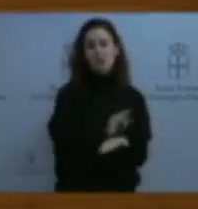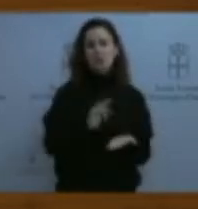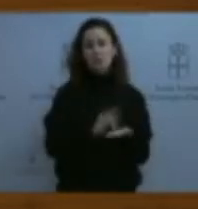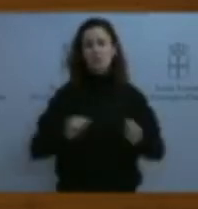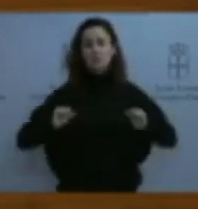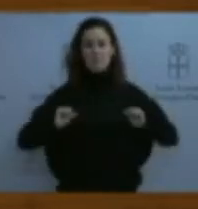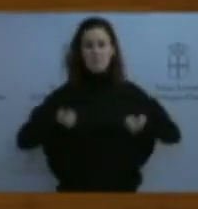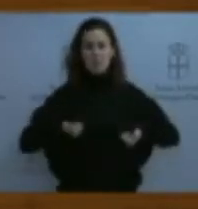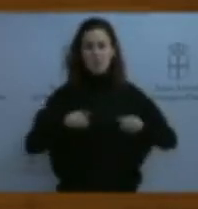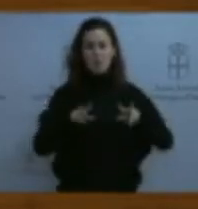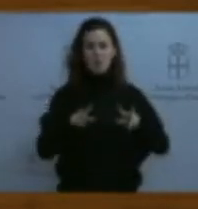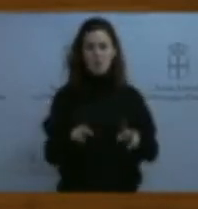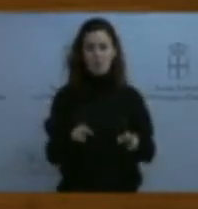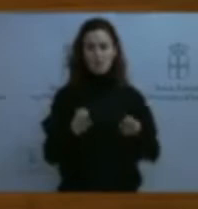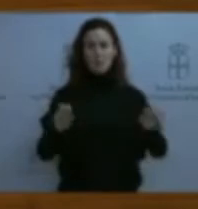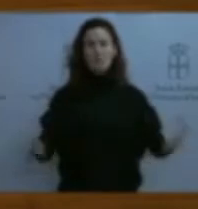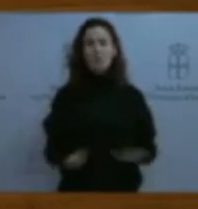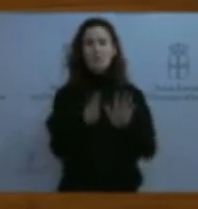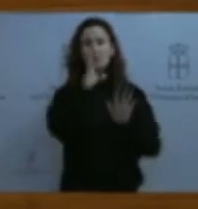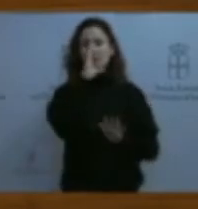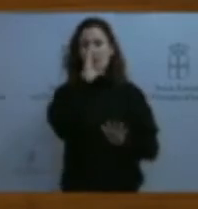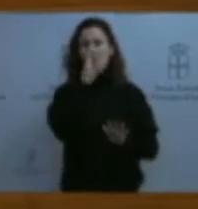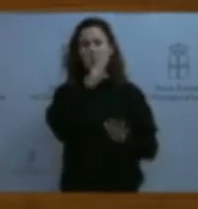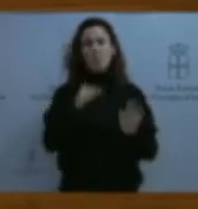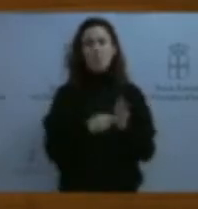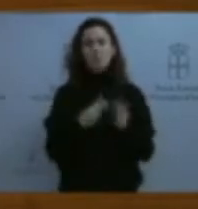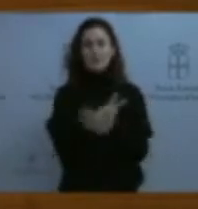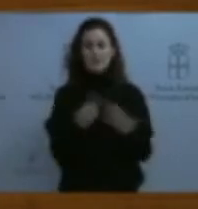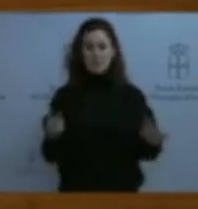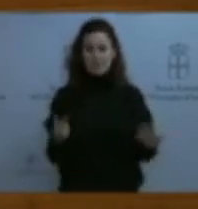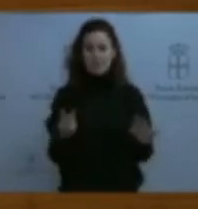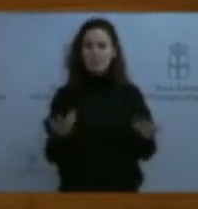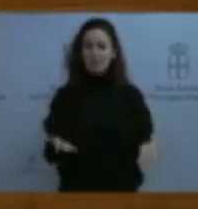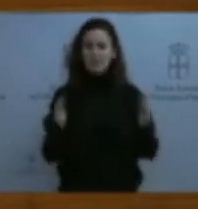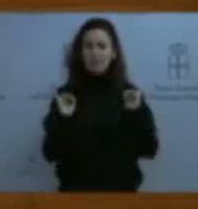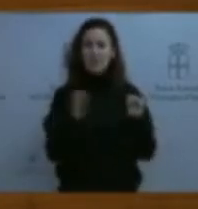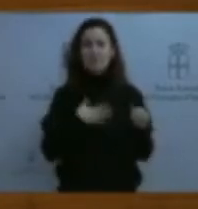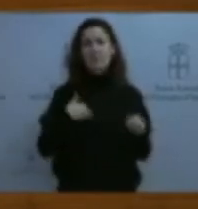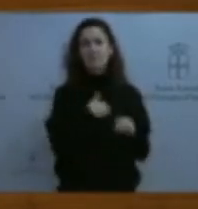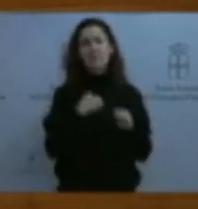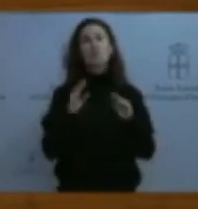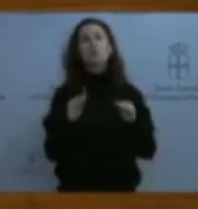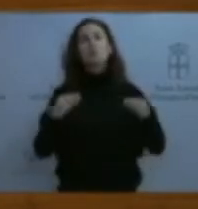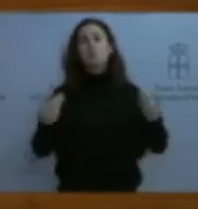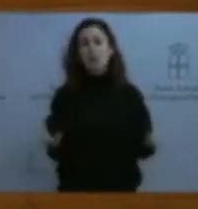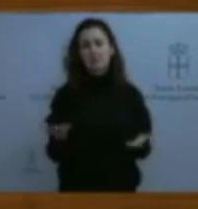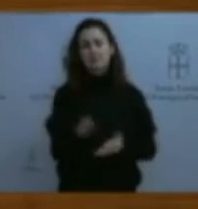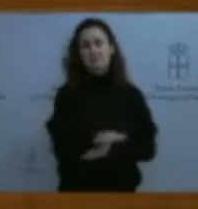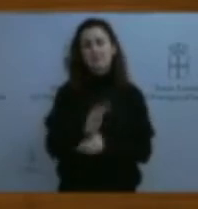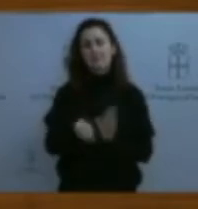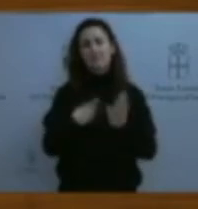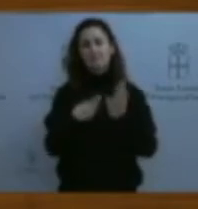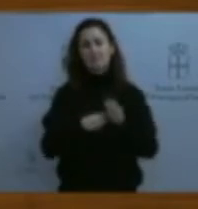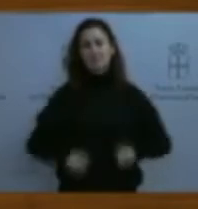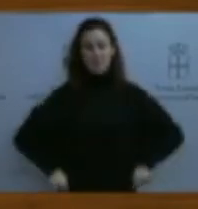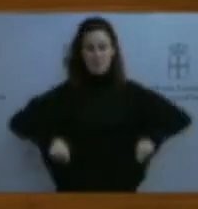el nuevo contrato, el 7 de febrero de 2017 y que tiene como función el mantenimiento integral de los